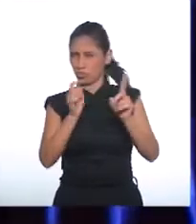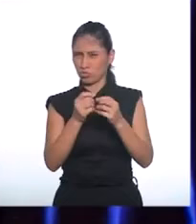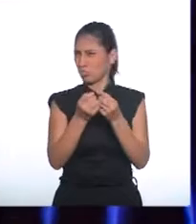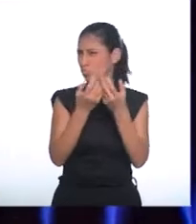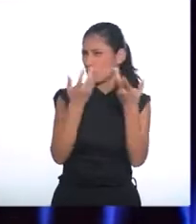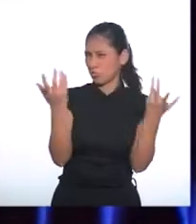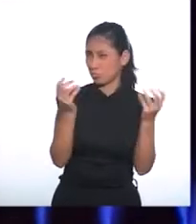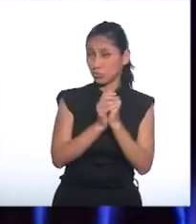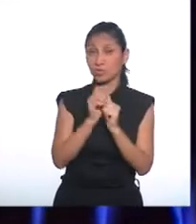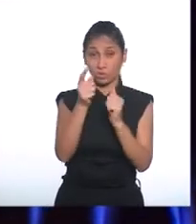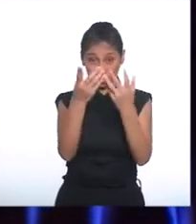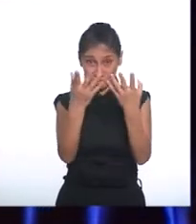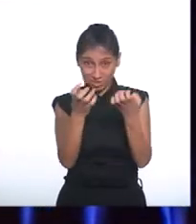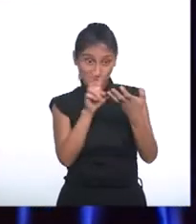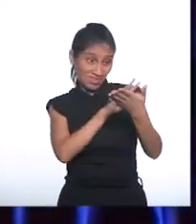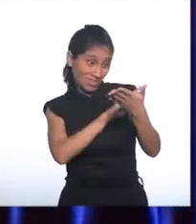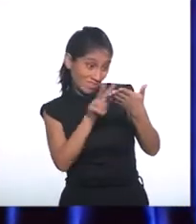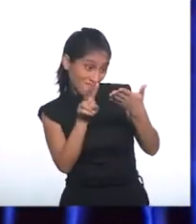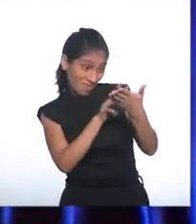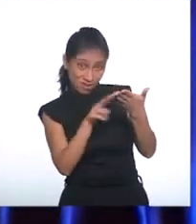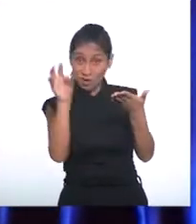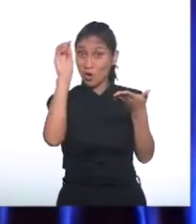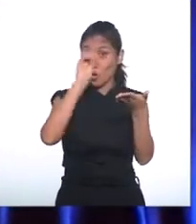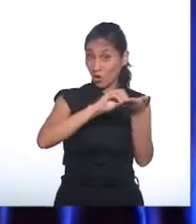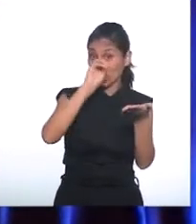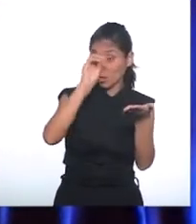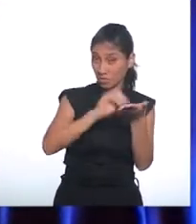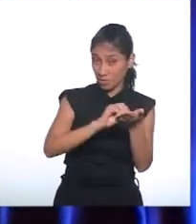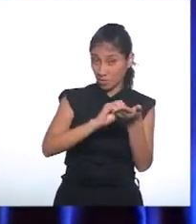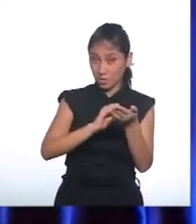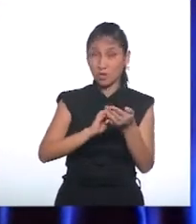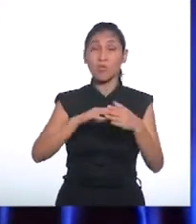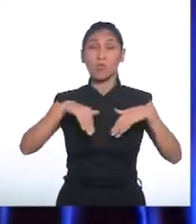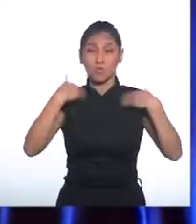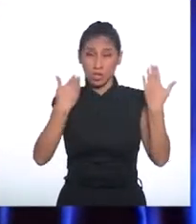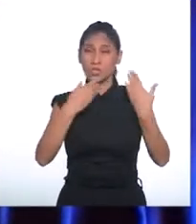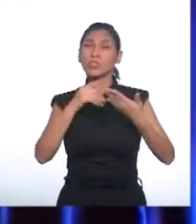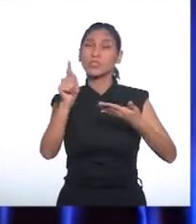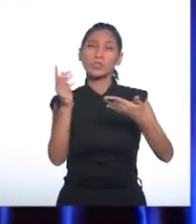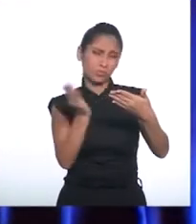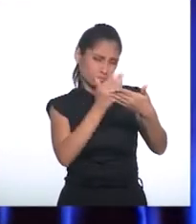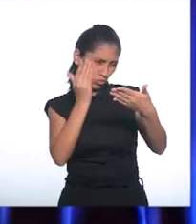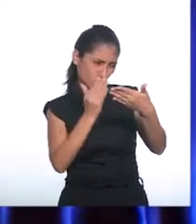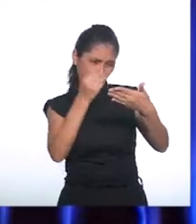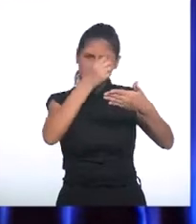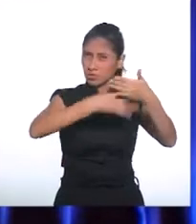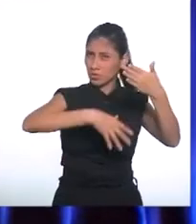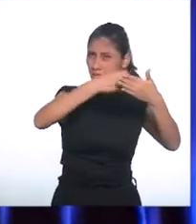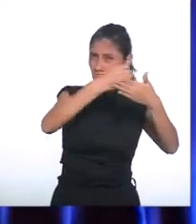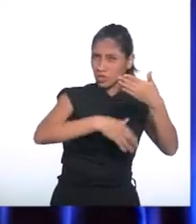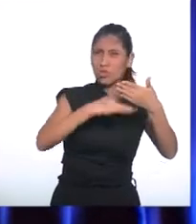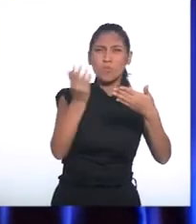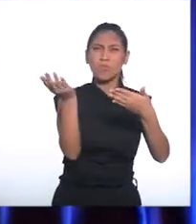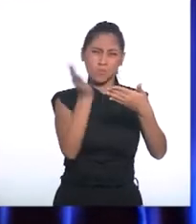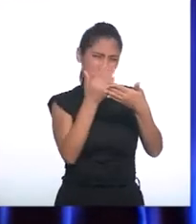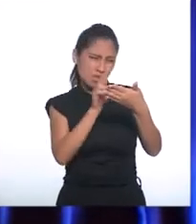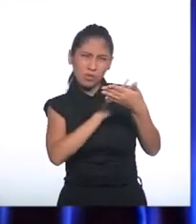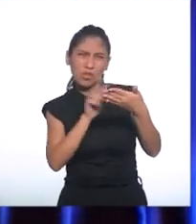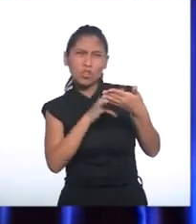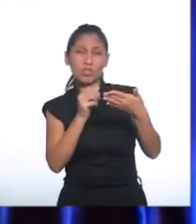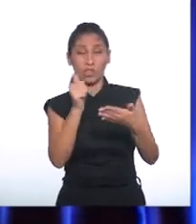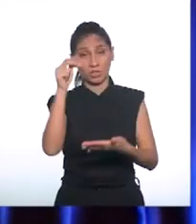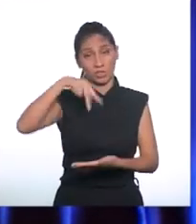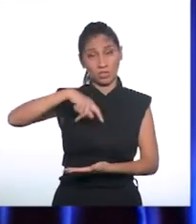Si desean leer esta tradición nuevamente, acudan a sus textos sin pensarlo más. Lo encontrarán en la